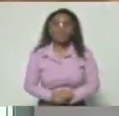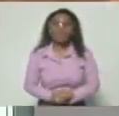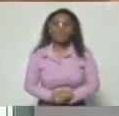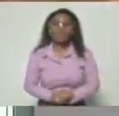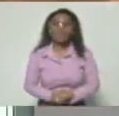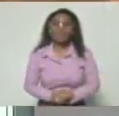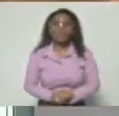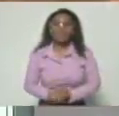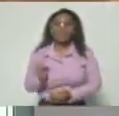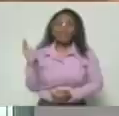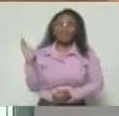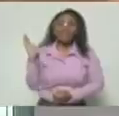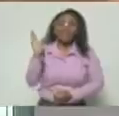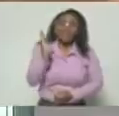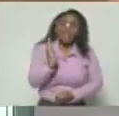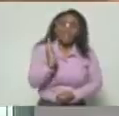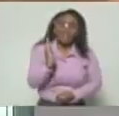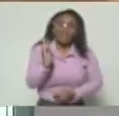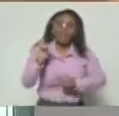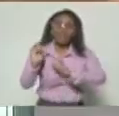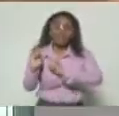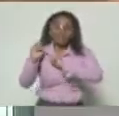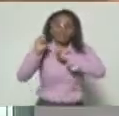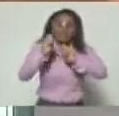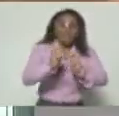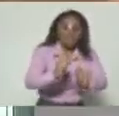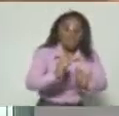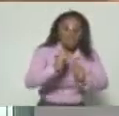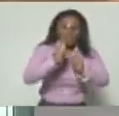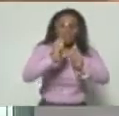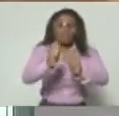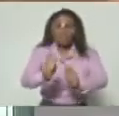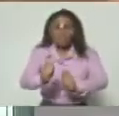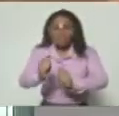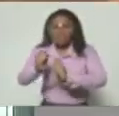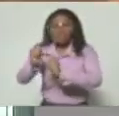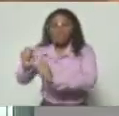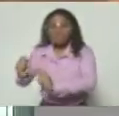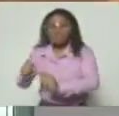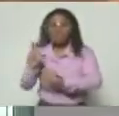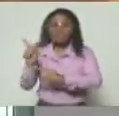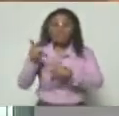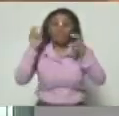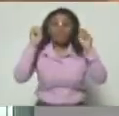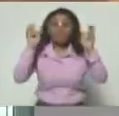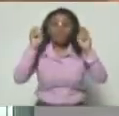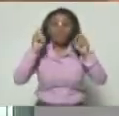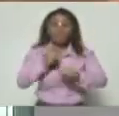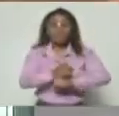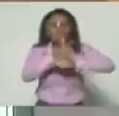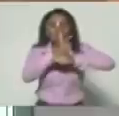vino precedido, antecedido o fue una consecuencia de un hecho de armas.